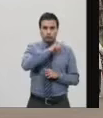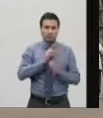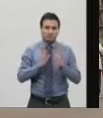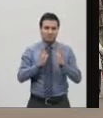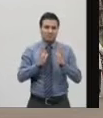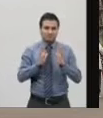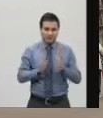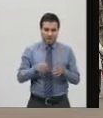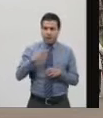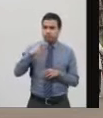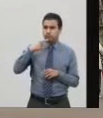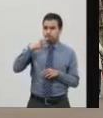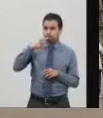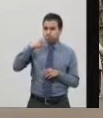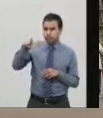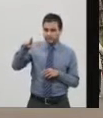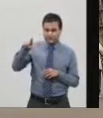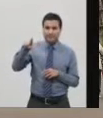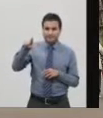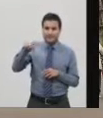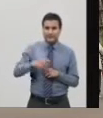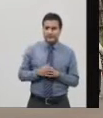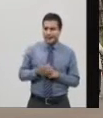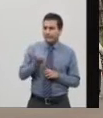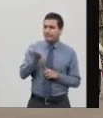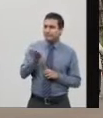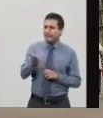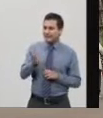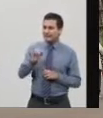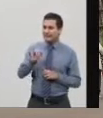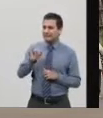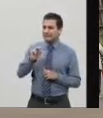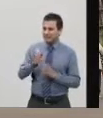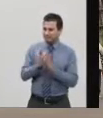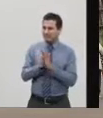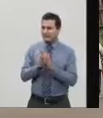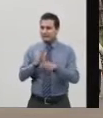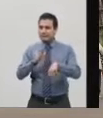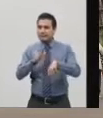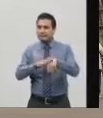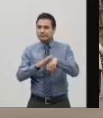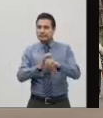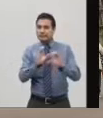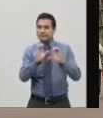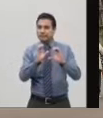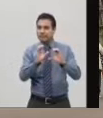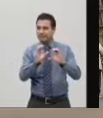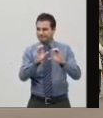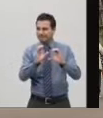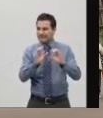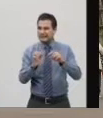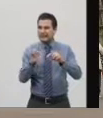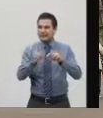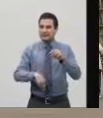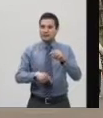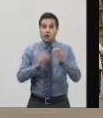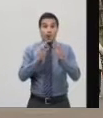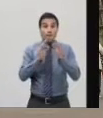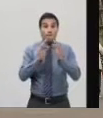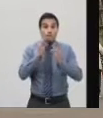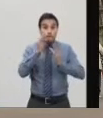pertinentemente al iniciar una queja y solicitar medidas cautelares a esta autoridad para reiterar la propaganda